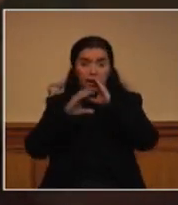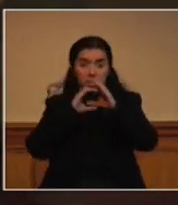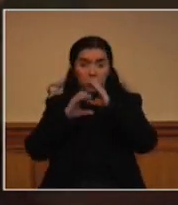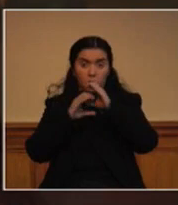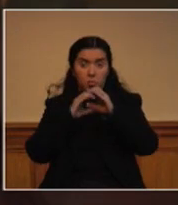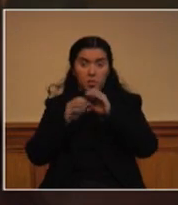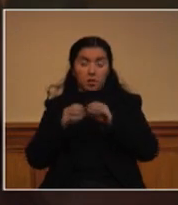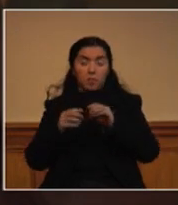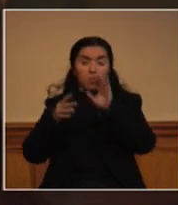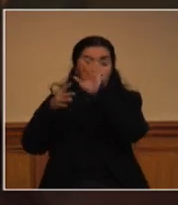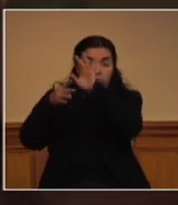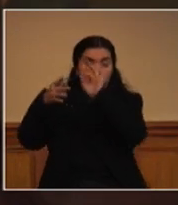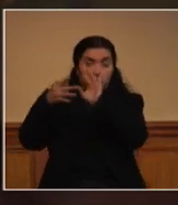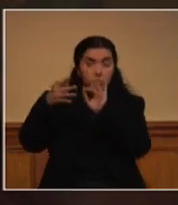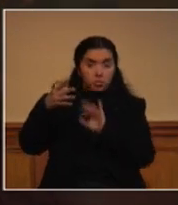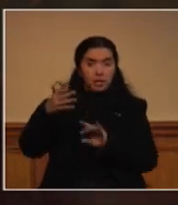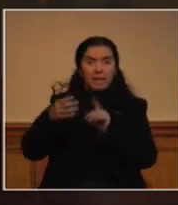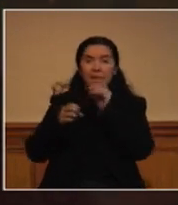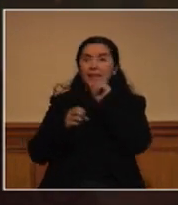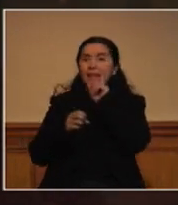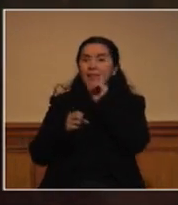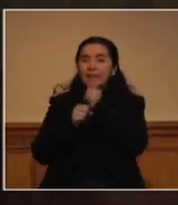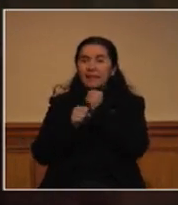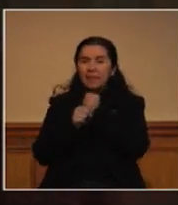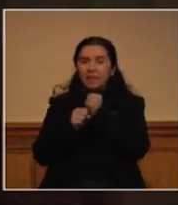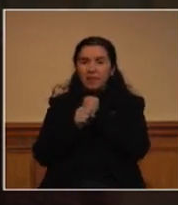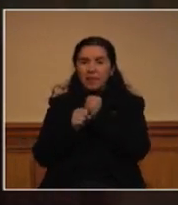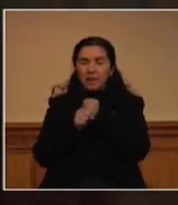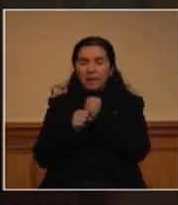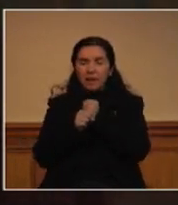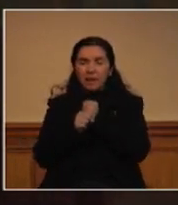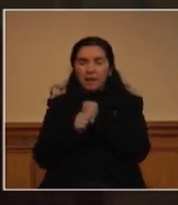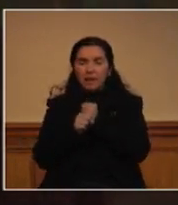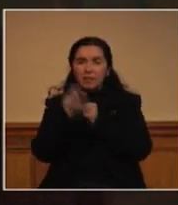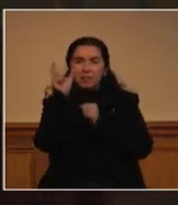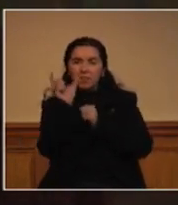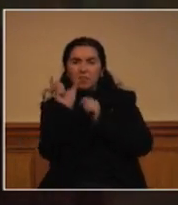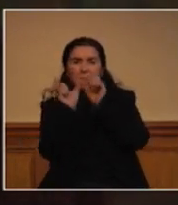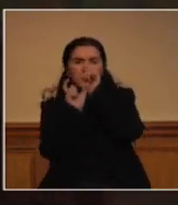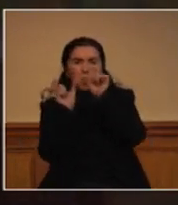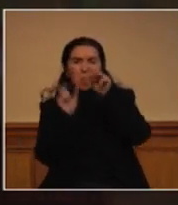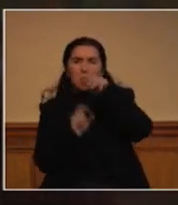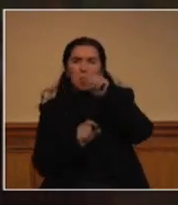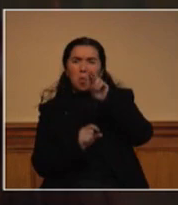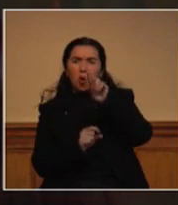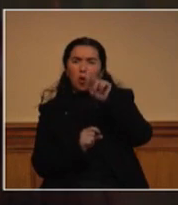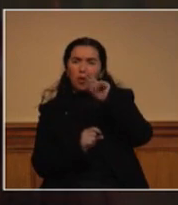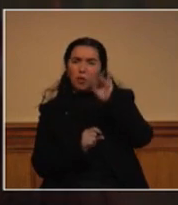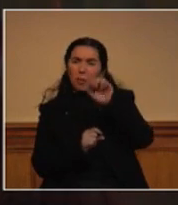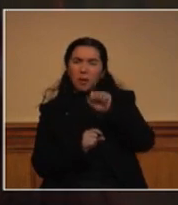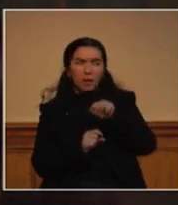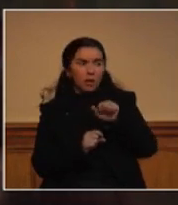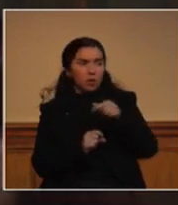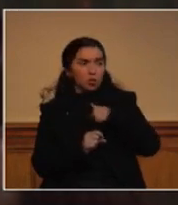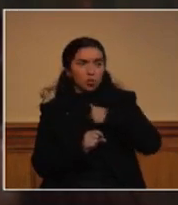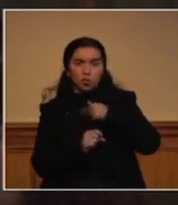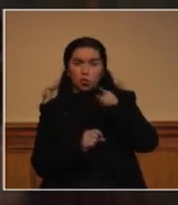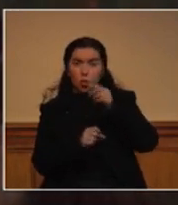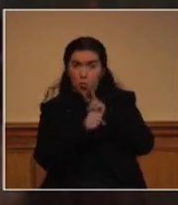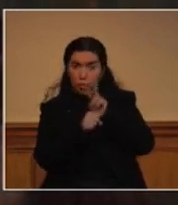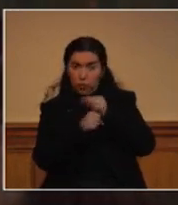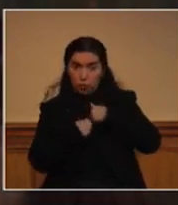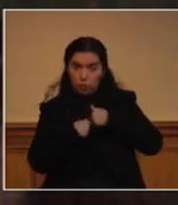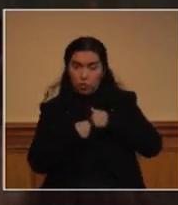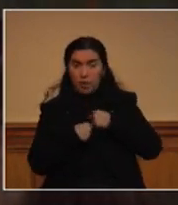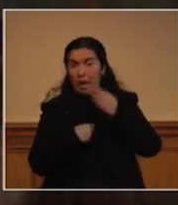comunicativos alternativos, tenían que trabajar el morfema, que es algo que nosotros, como docentes, yo soy profesora,